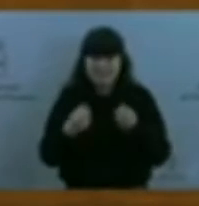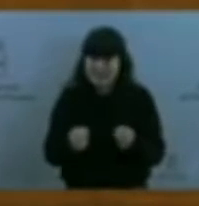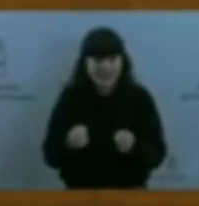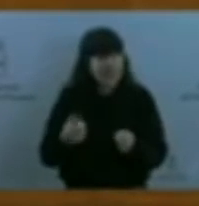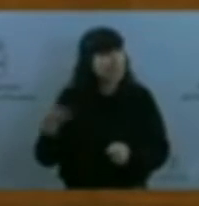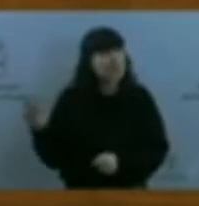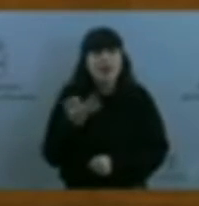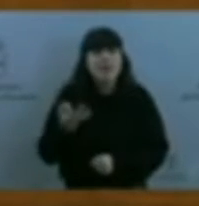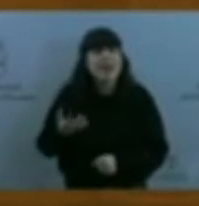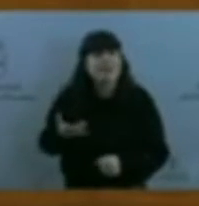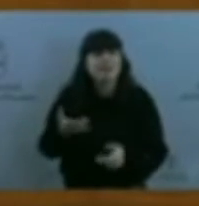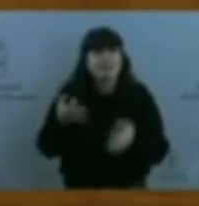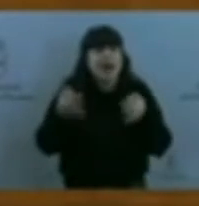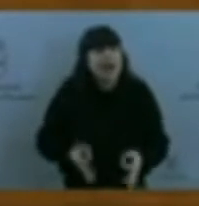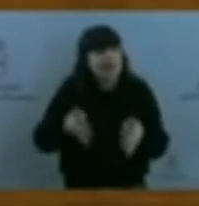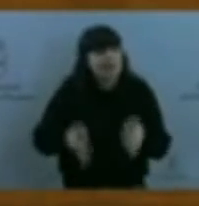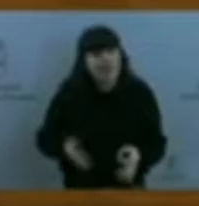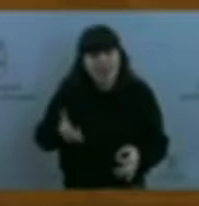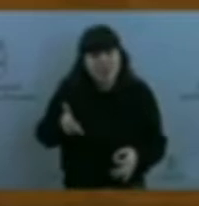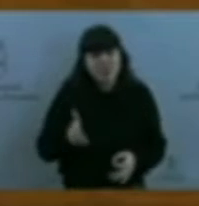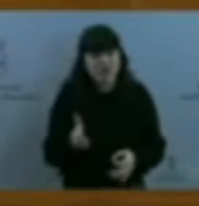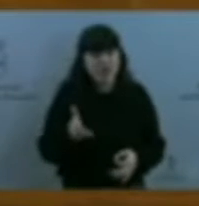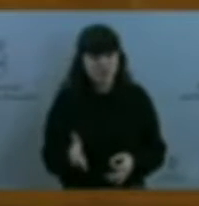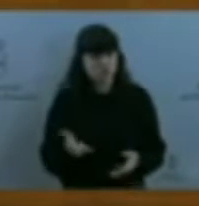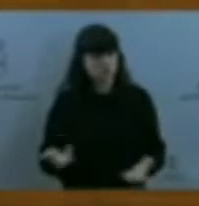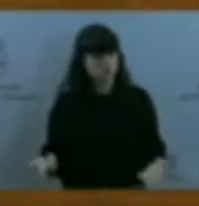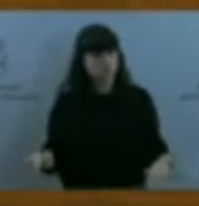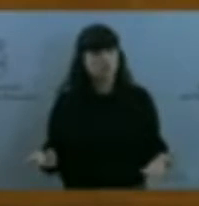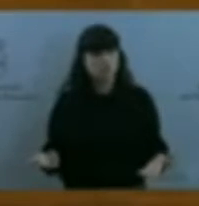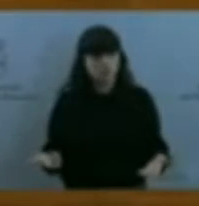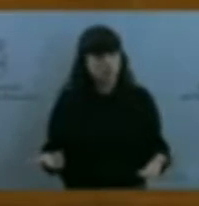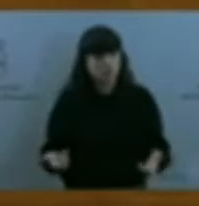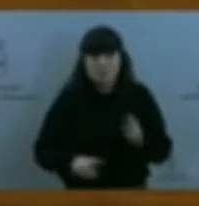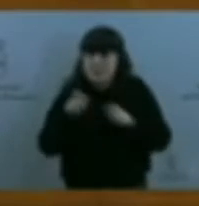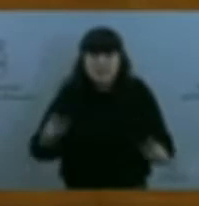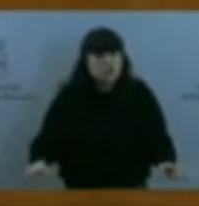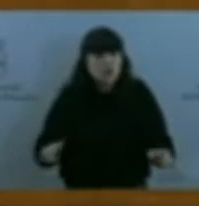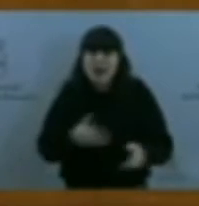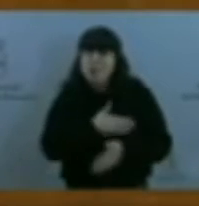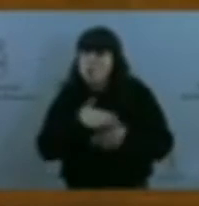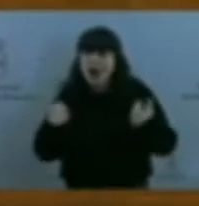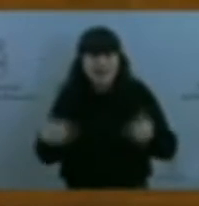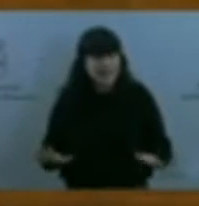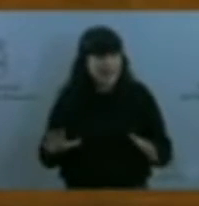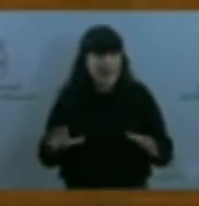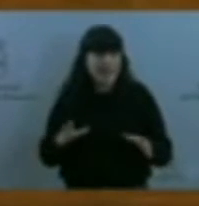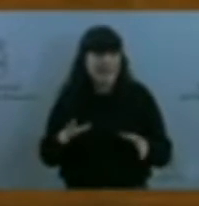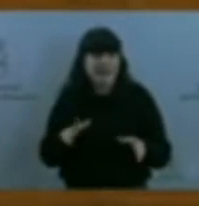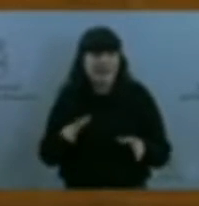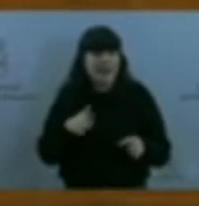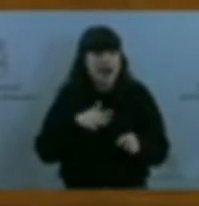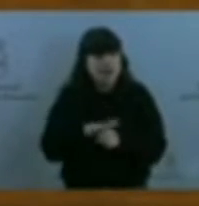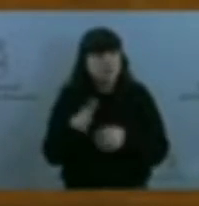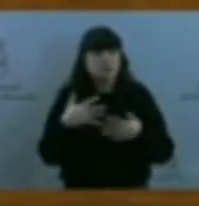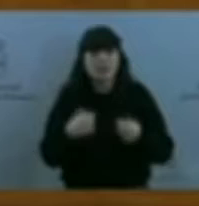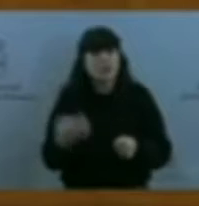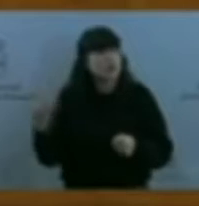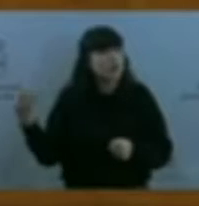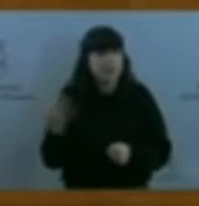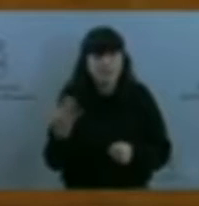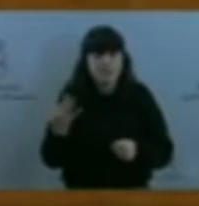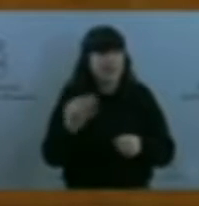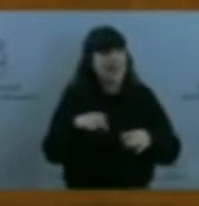contrato. Cualquier usuario de la sanidad debe tener una garantía de que las promesas del consejero o del Gobierno van a tener